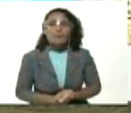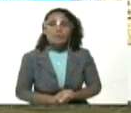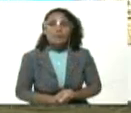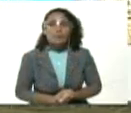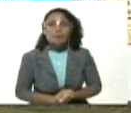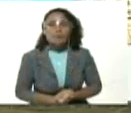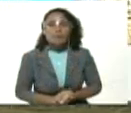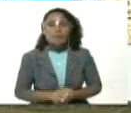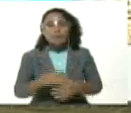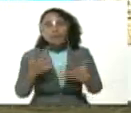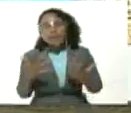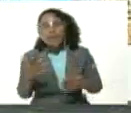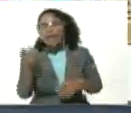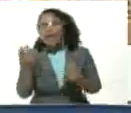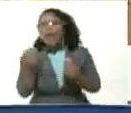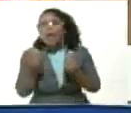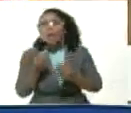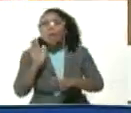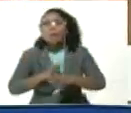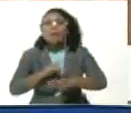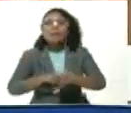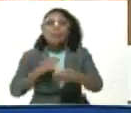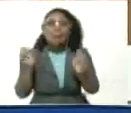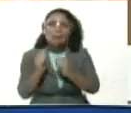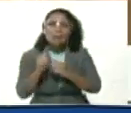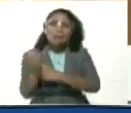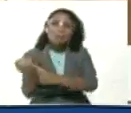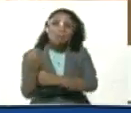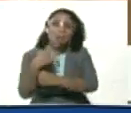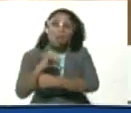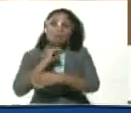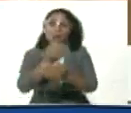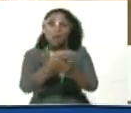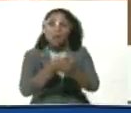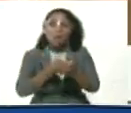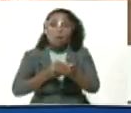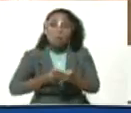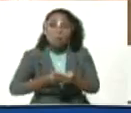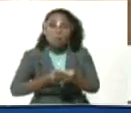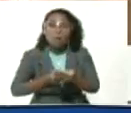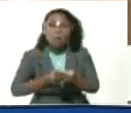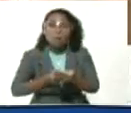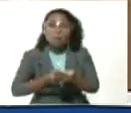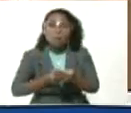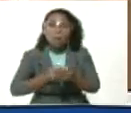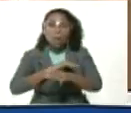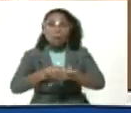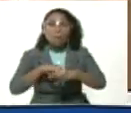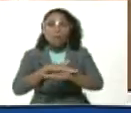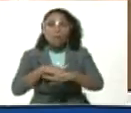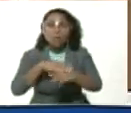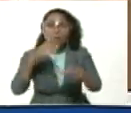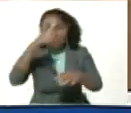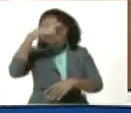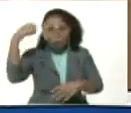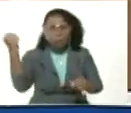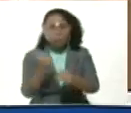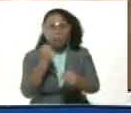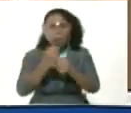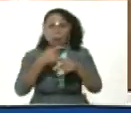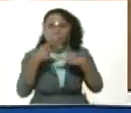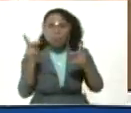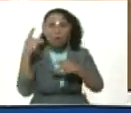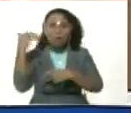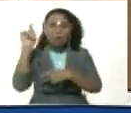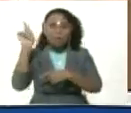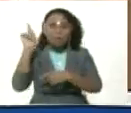sin saber cómo sigue Mérida. Me han mandado un reportaje. El ministro de Obras Públicas que está en